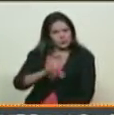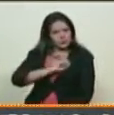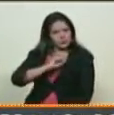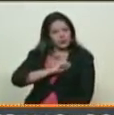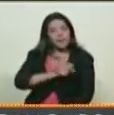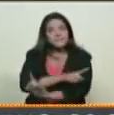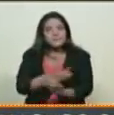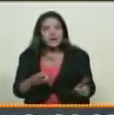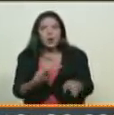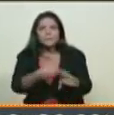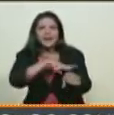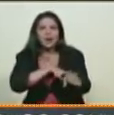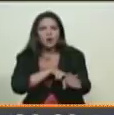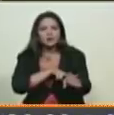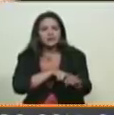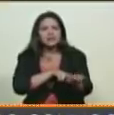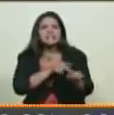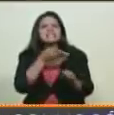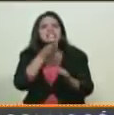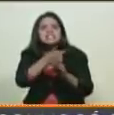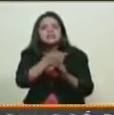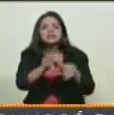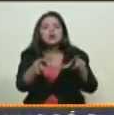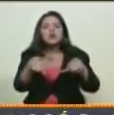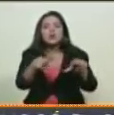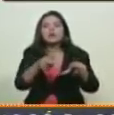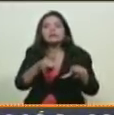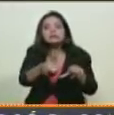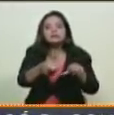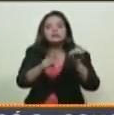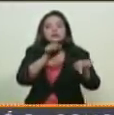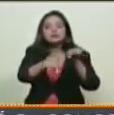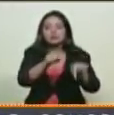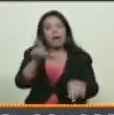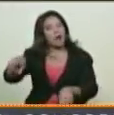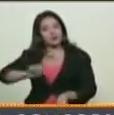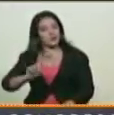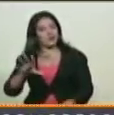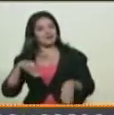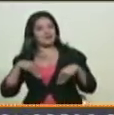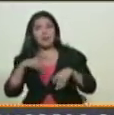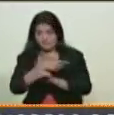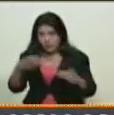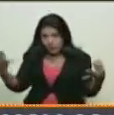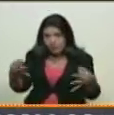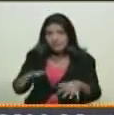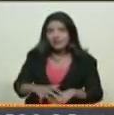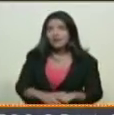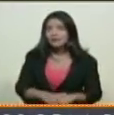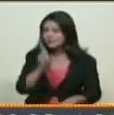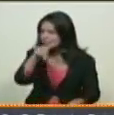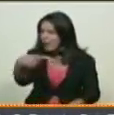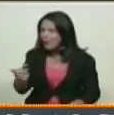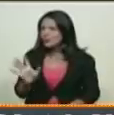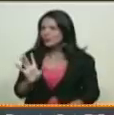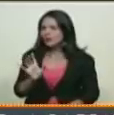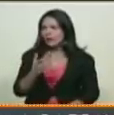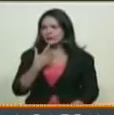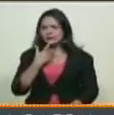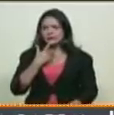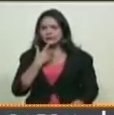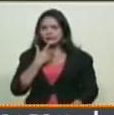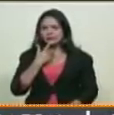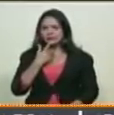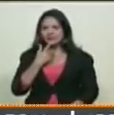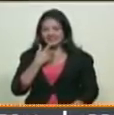miedosa un cajero automático para sacar vamos a adquirir muchos que no lo reconocen pero la verdad fácil les daba miedo esas tarjetas